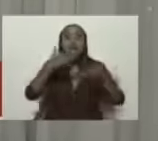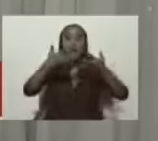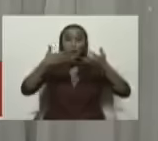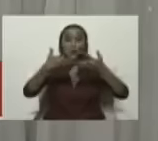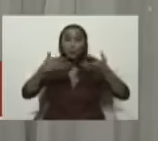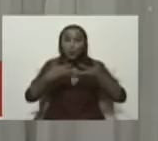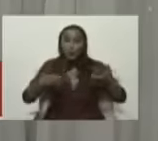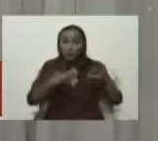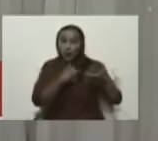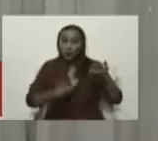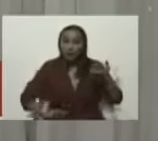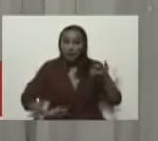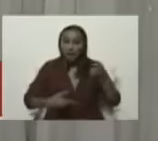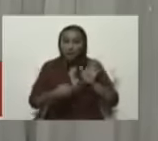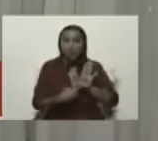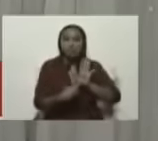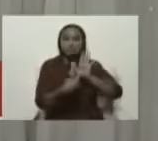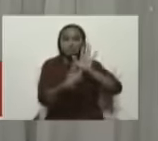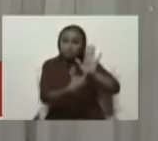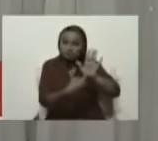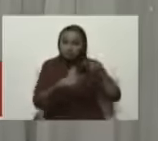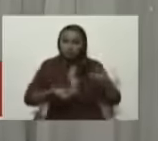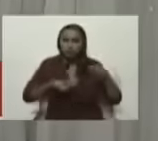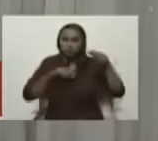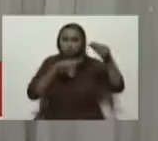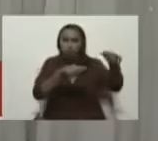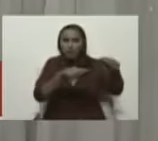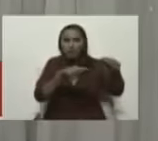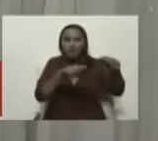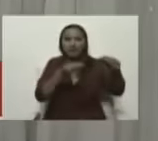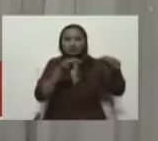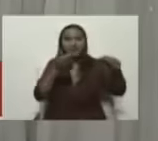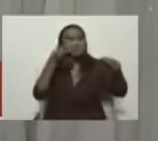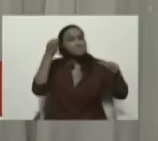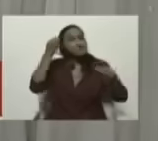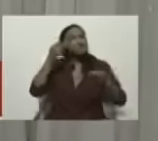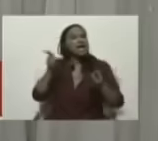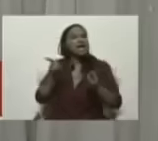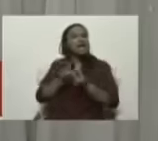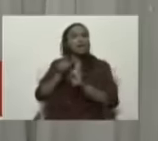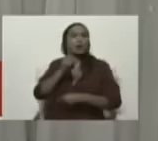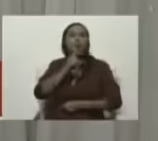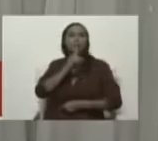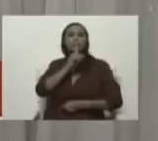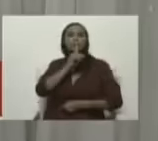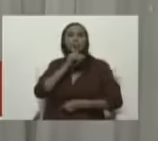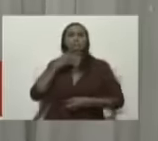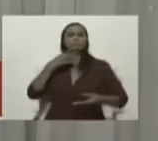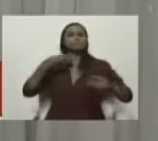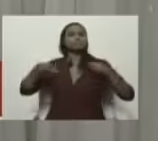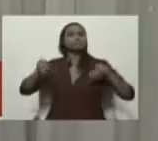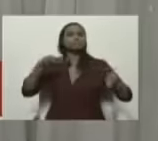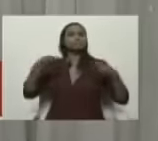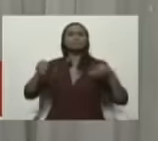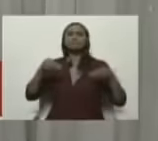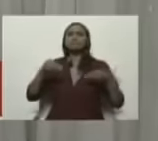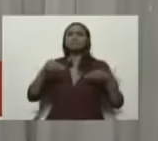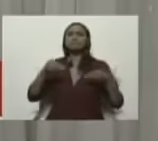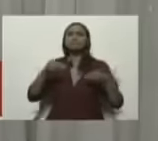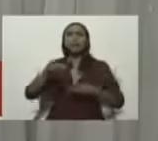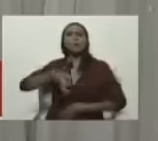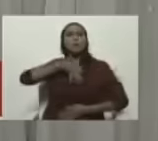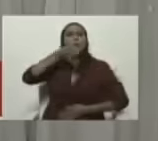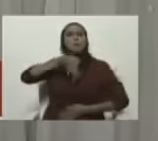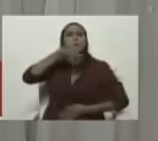Y por eso creen que con maquillaje van a tratar y van a lograr engañar al